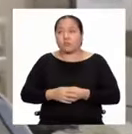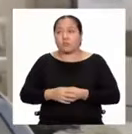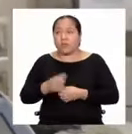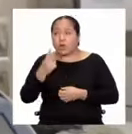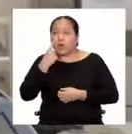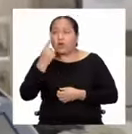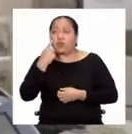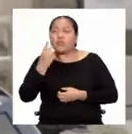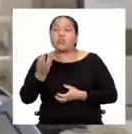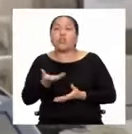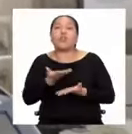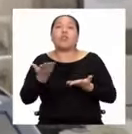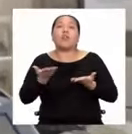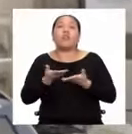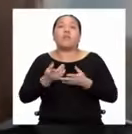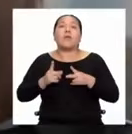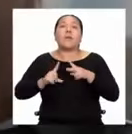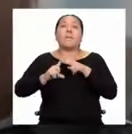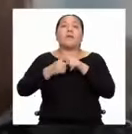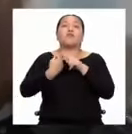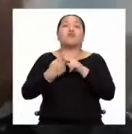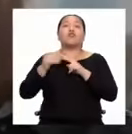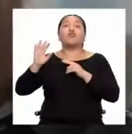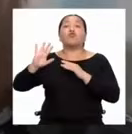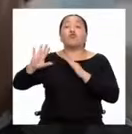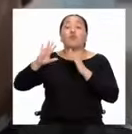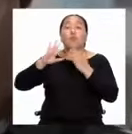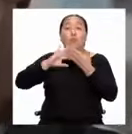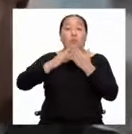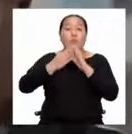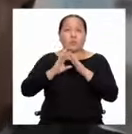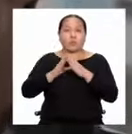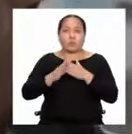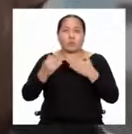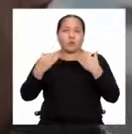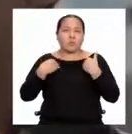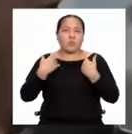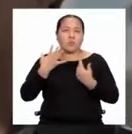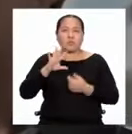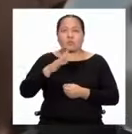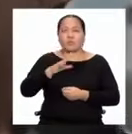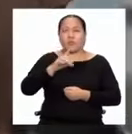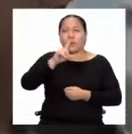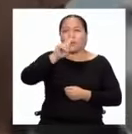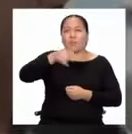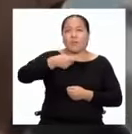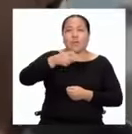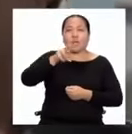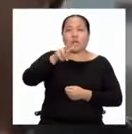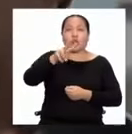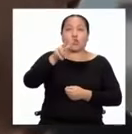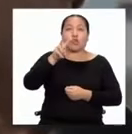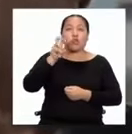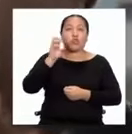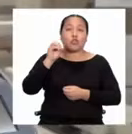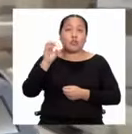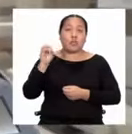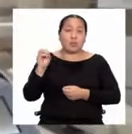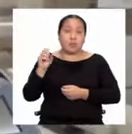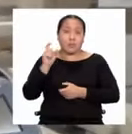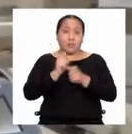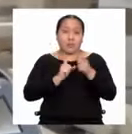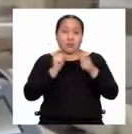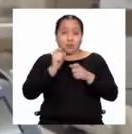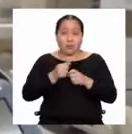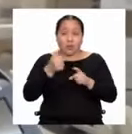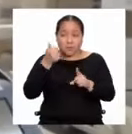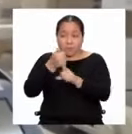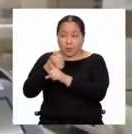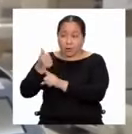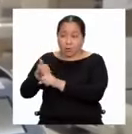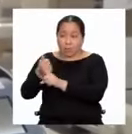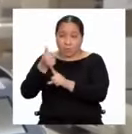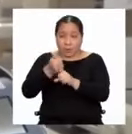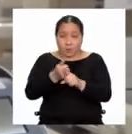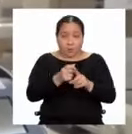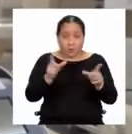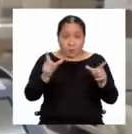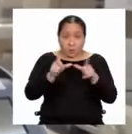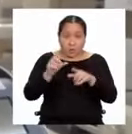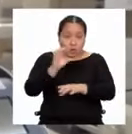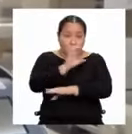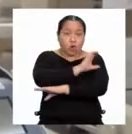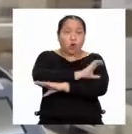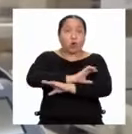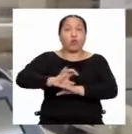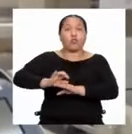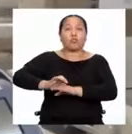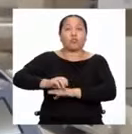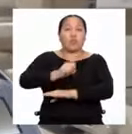orígenes de sus poblaciones. Tenemos alrededor de 1.200 personas nativas, ¿no? De la costa, de los Andes,